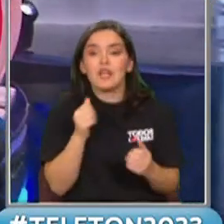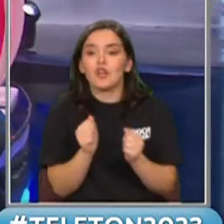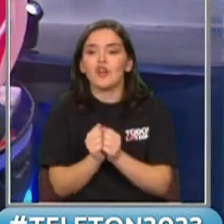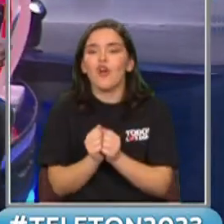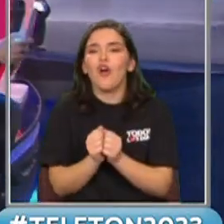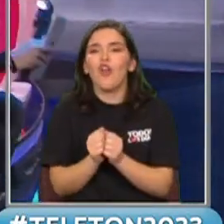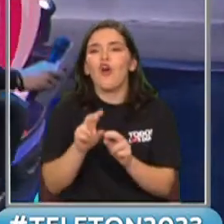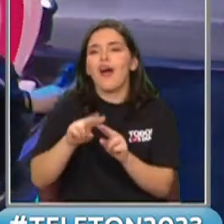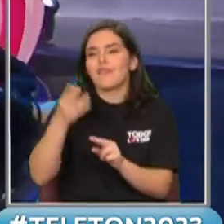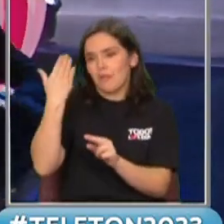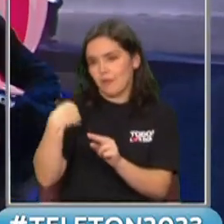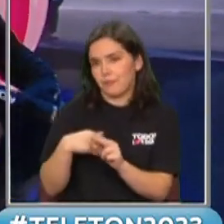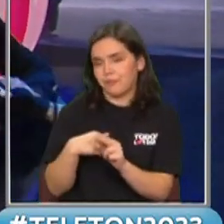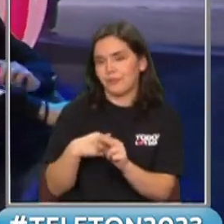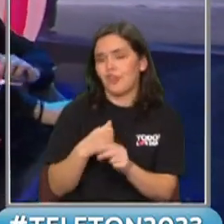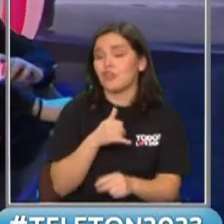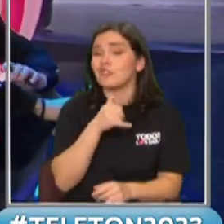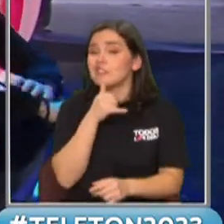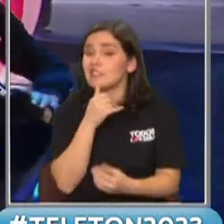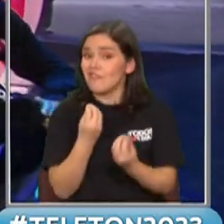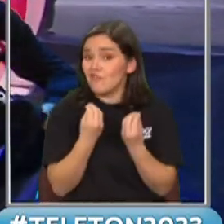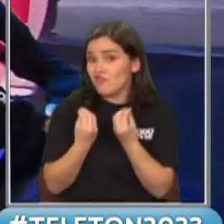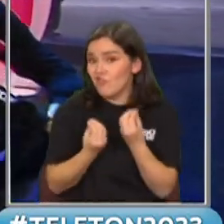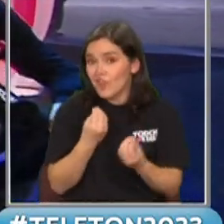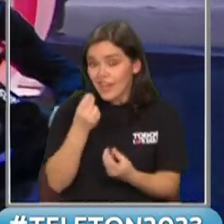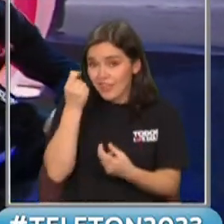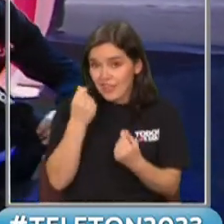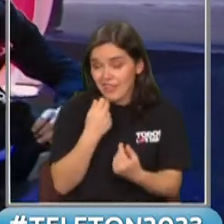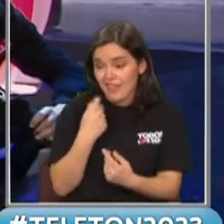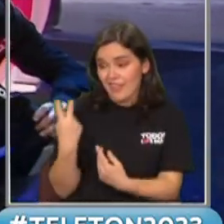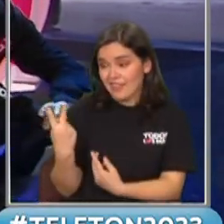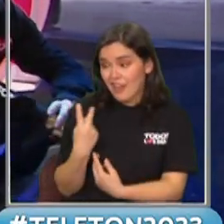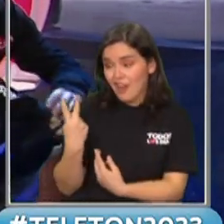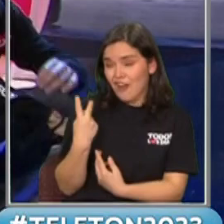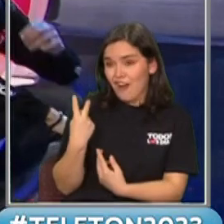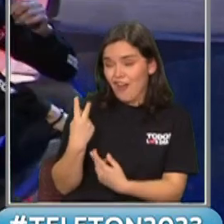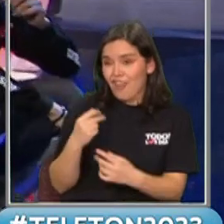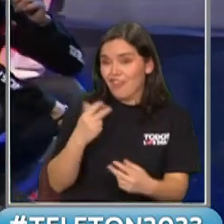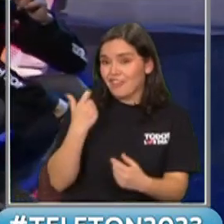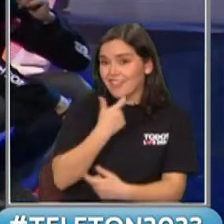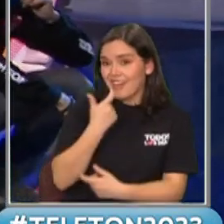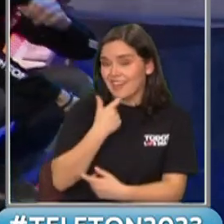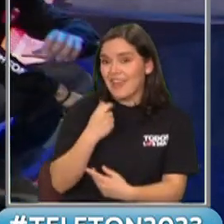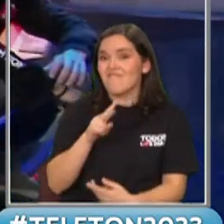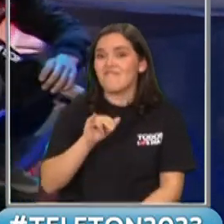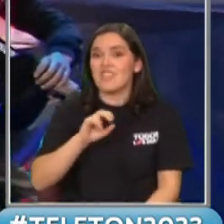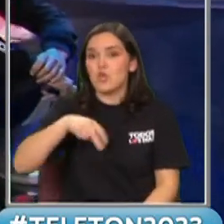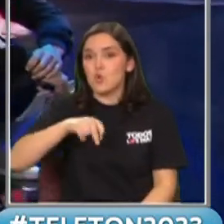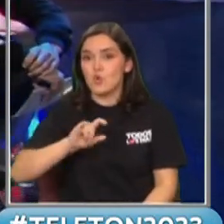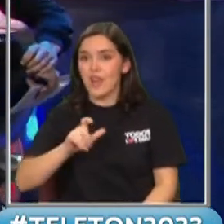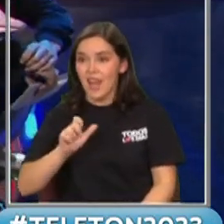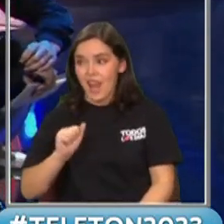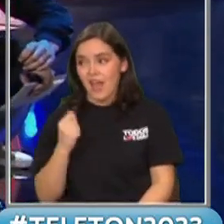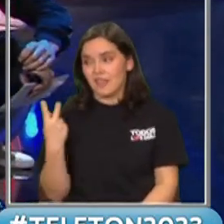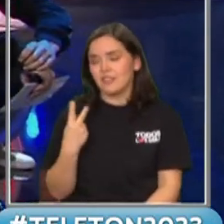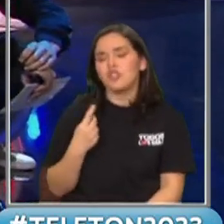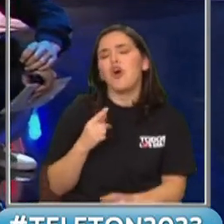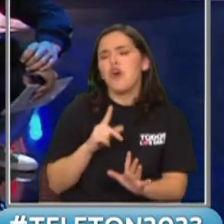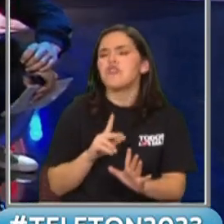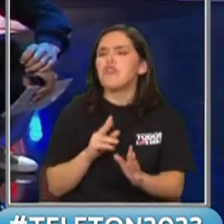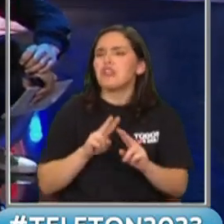clásicos yo no sé si fue buena idea ponerme al lado viñuelas si nos vamos a reír no sé si atiné bien No yo he moderado la risa bueno